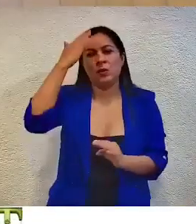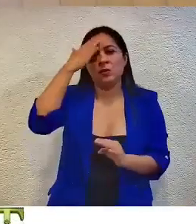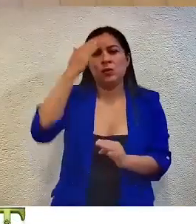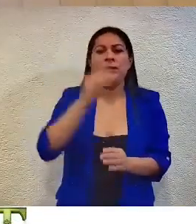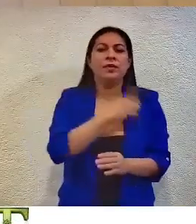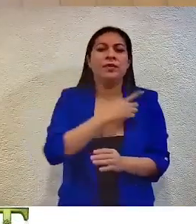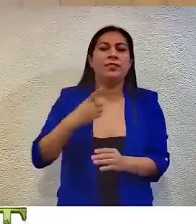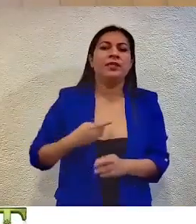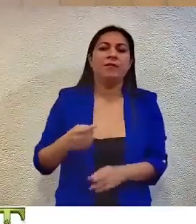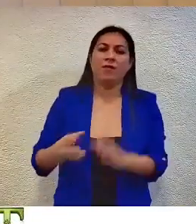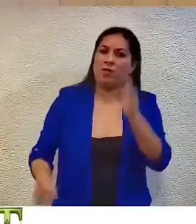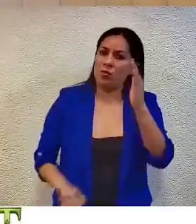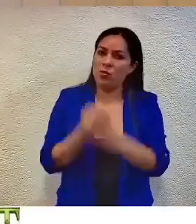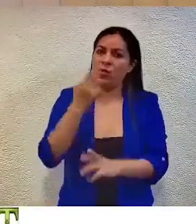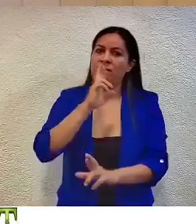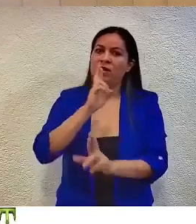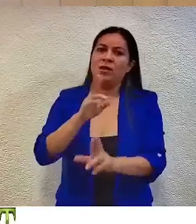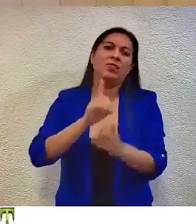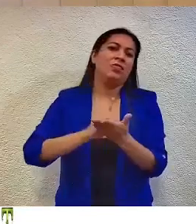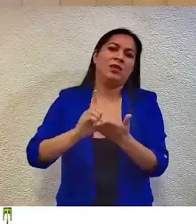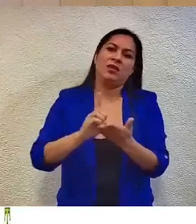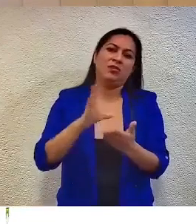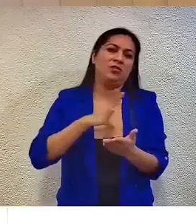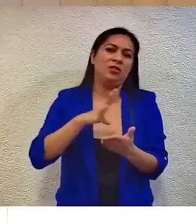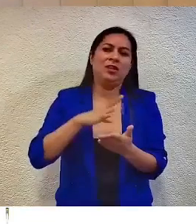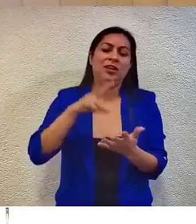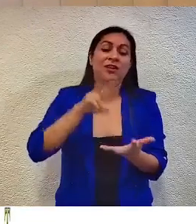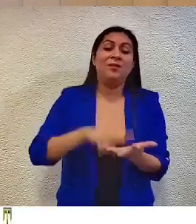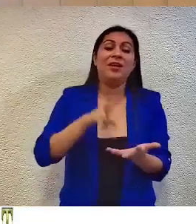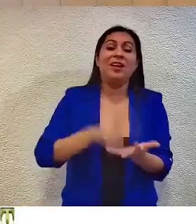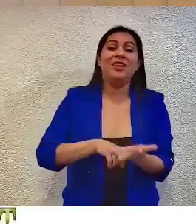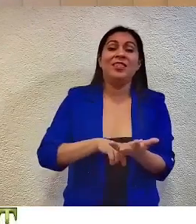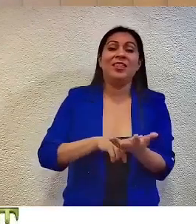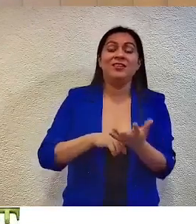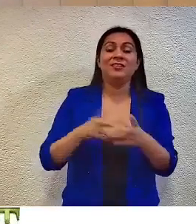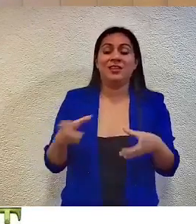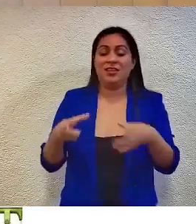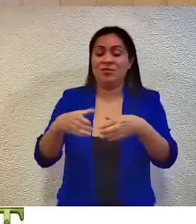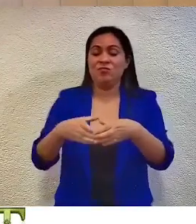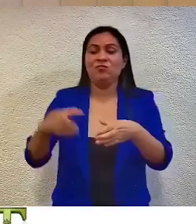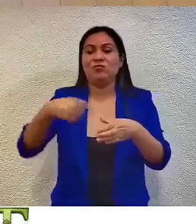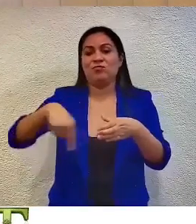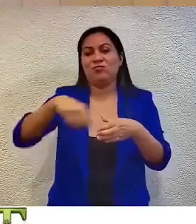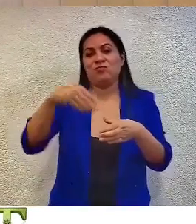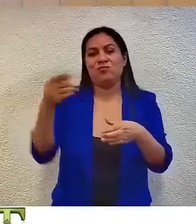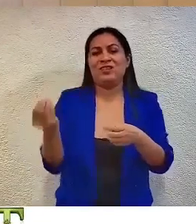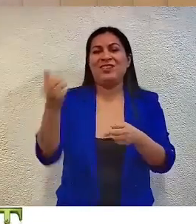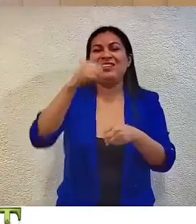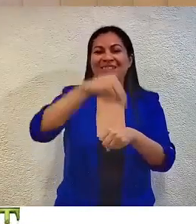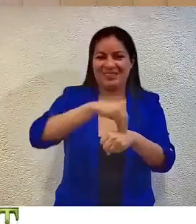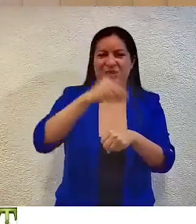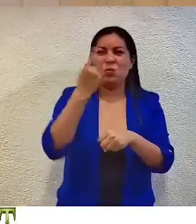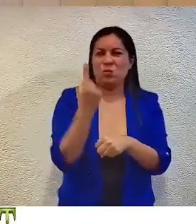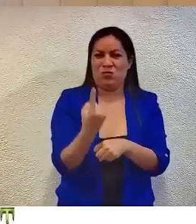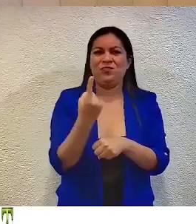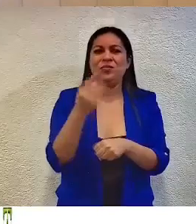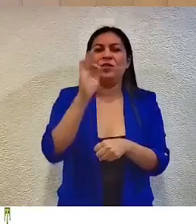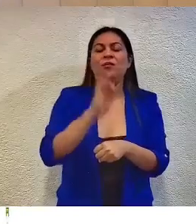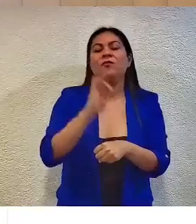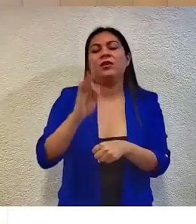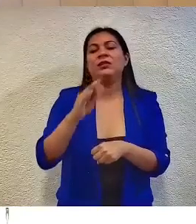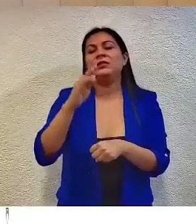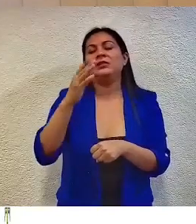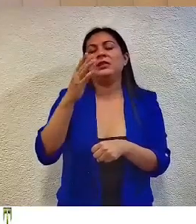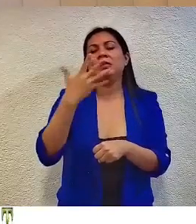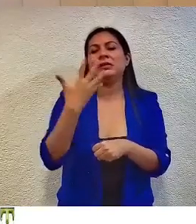una nueva resolución que en derecho corresponda sobre la validez de la Asamblea Distrital Constitutiva número 1. Con fecha 15 de agosto del año en curso, el